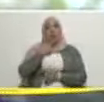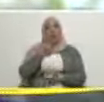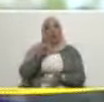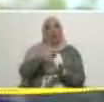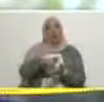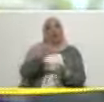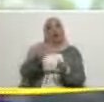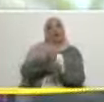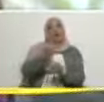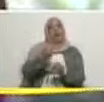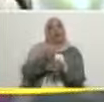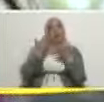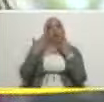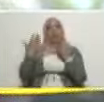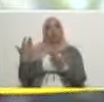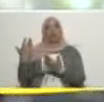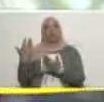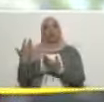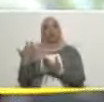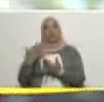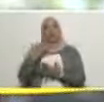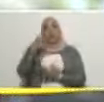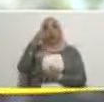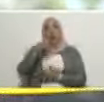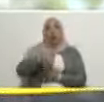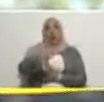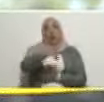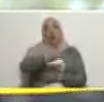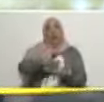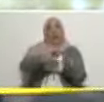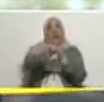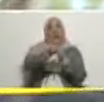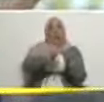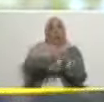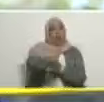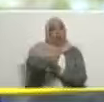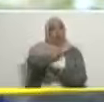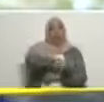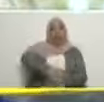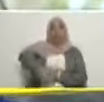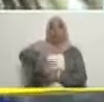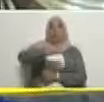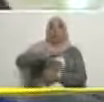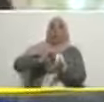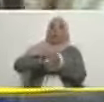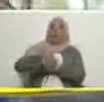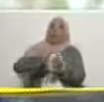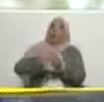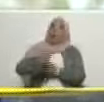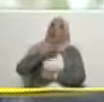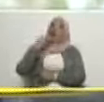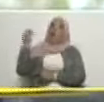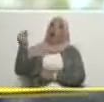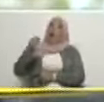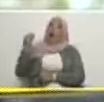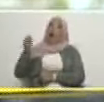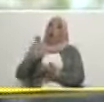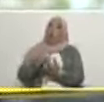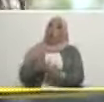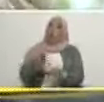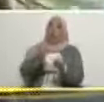obra, este gran polideportivo, esta gran ciudad deportiva, esta gran ciudad de la juventud, sea una